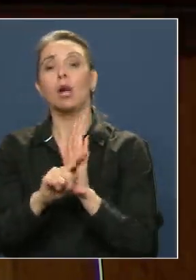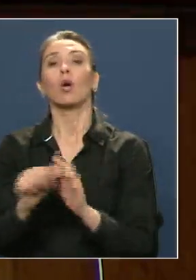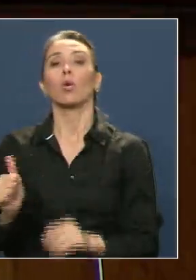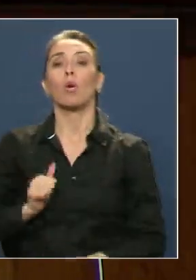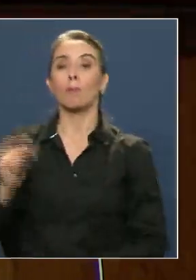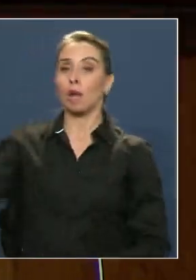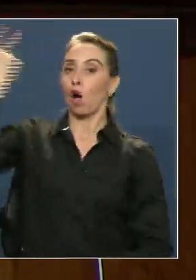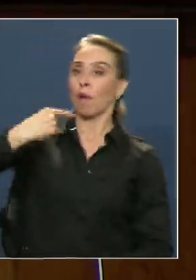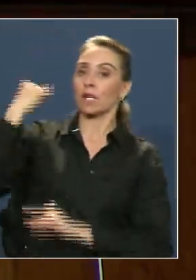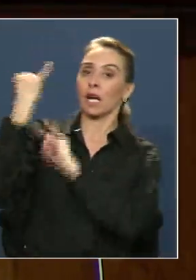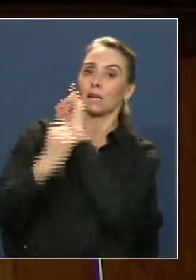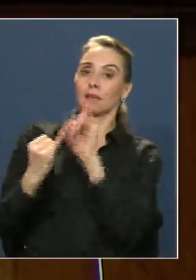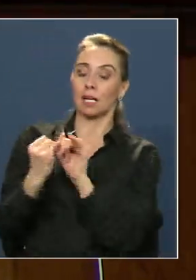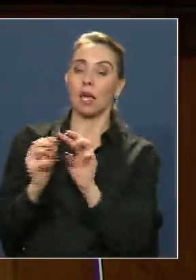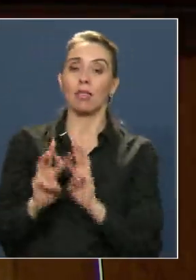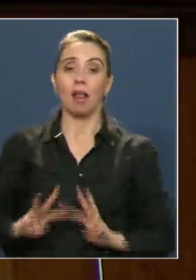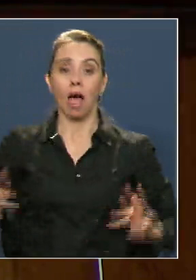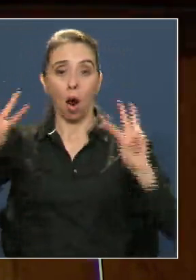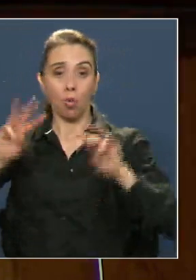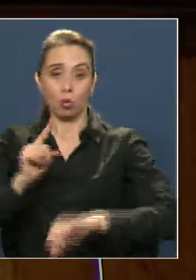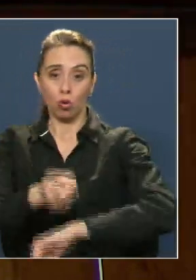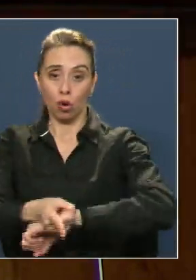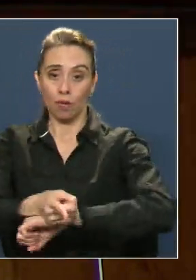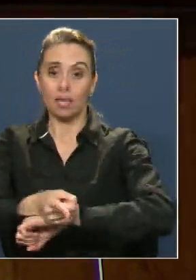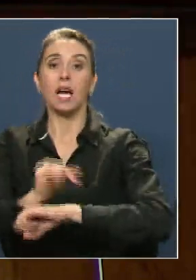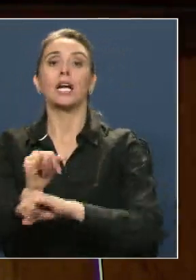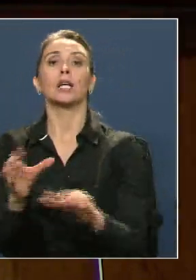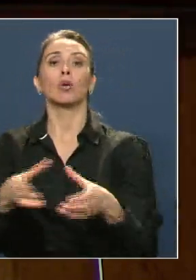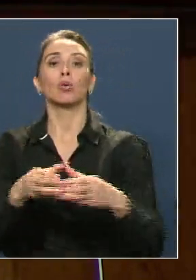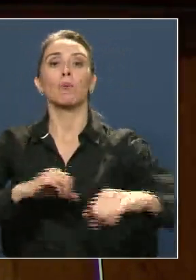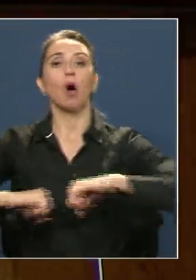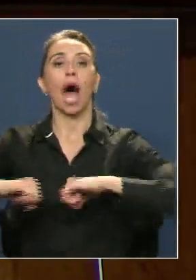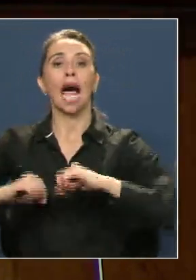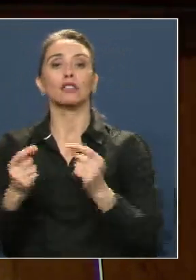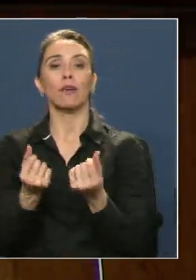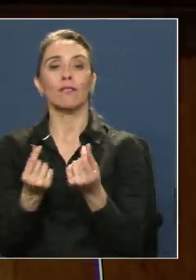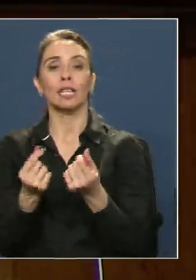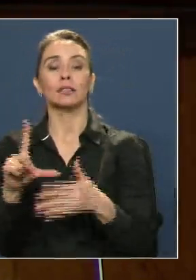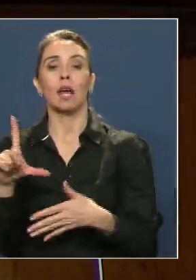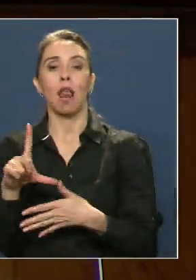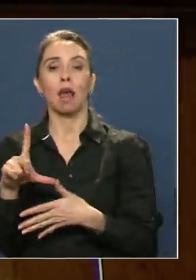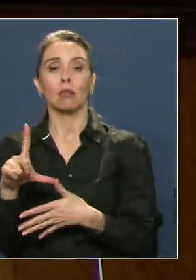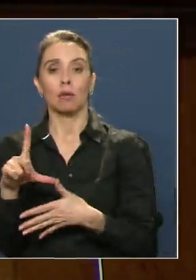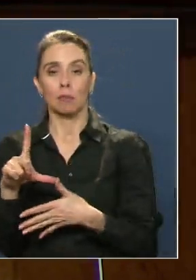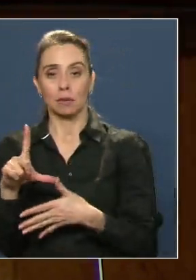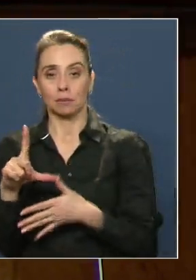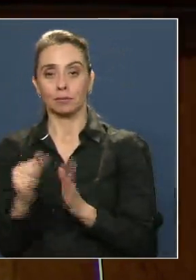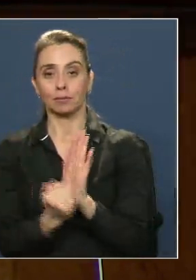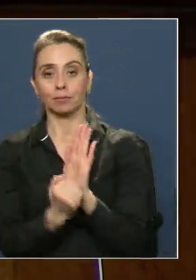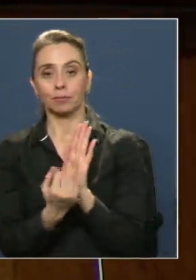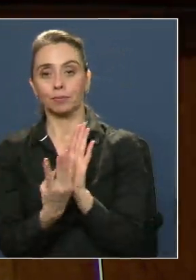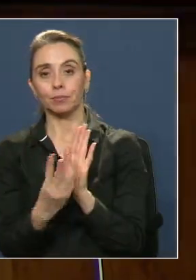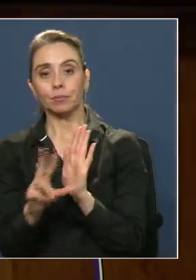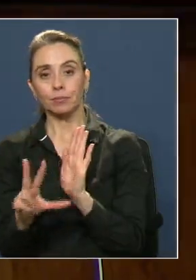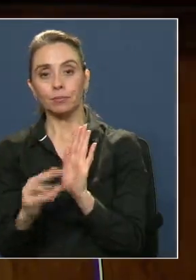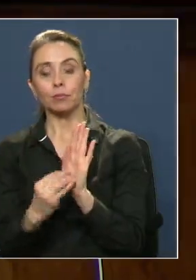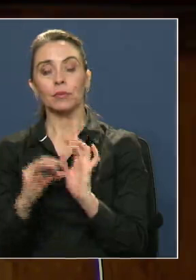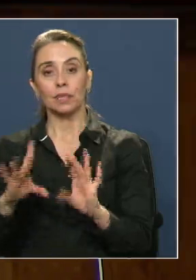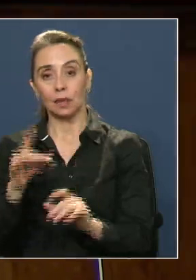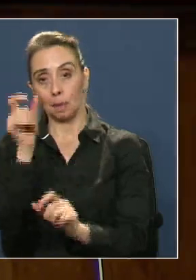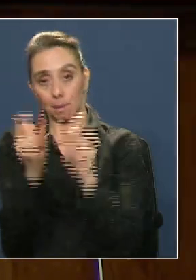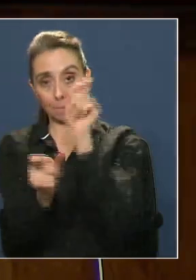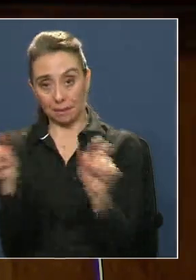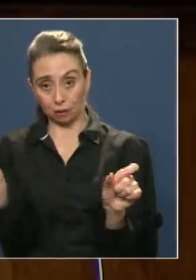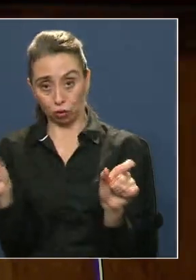internacional tanto en las Naciones Unidas como ante el Grupo de Acción Financiera Latinoamericana. El artículo 38 establece que las